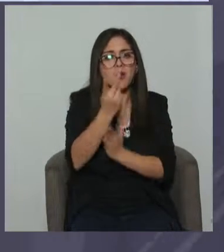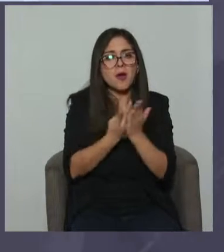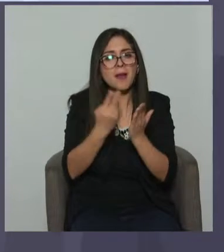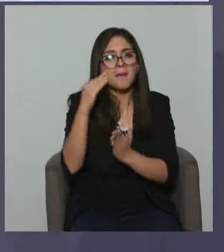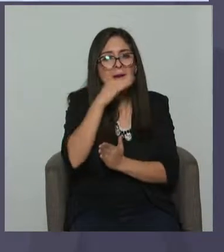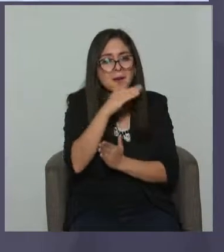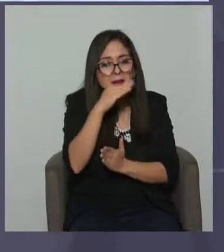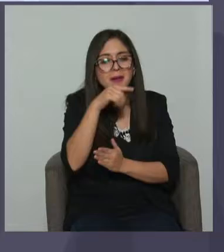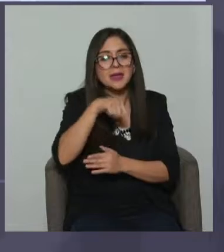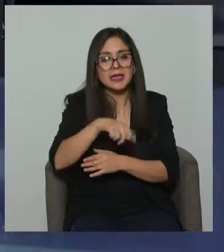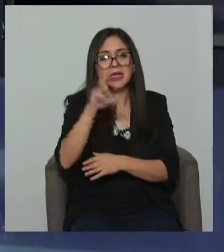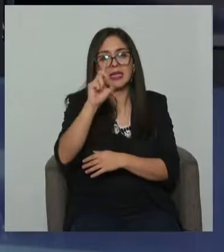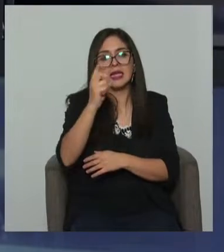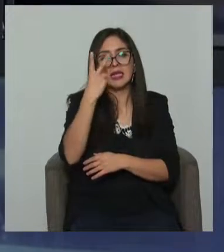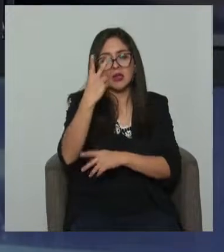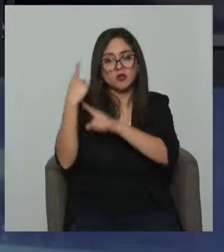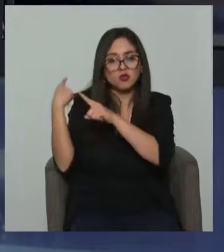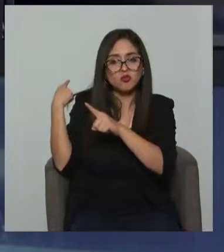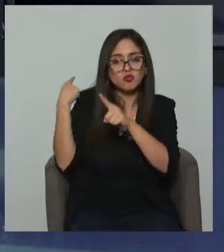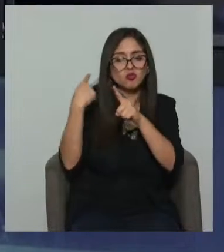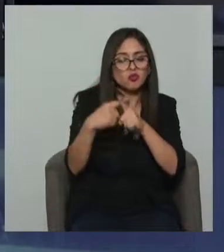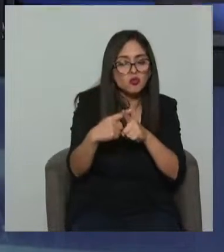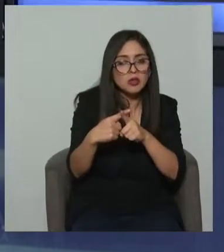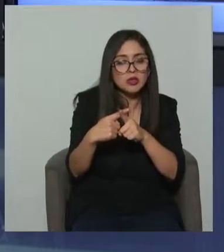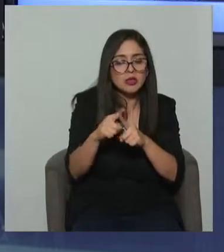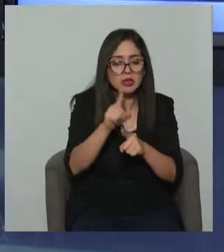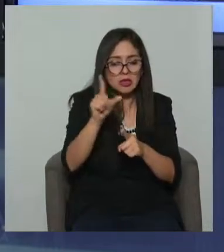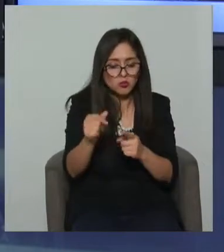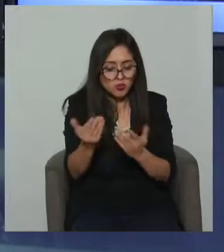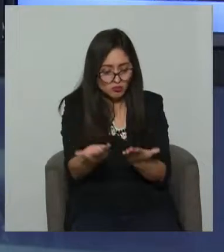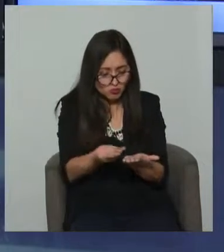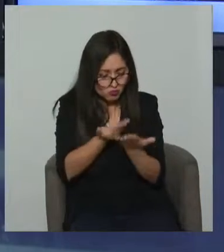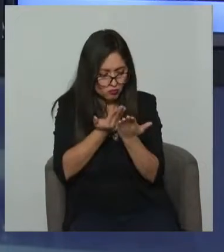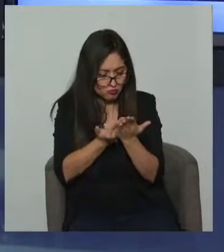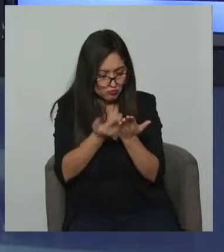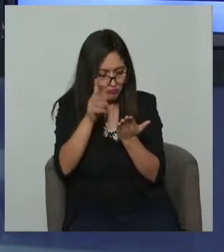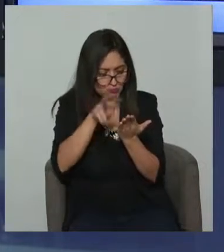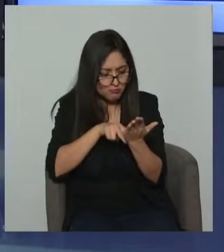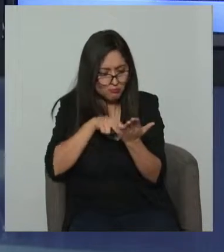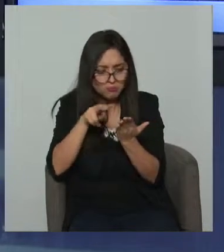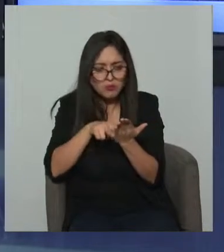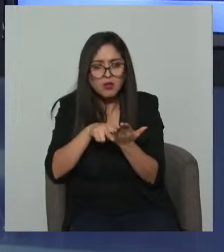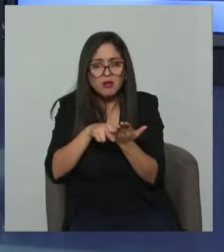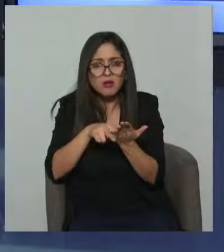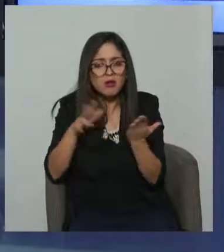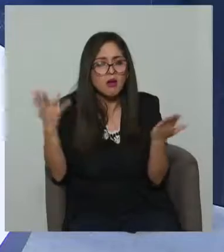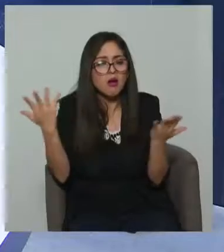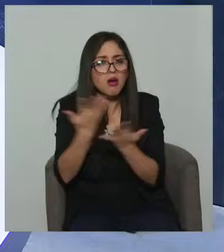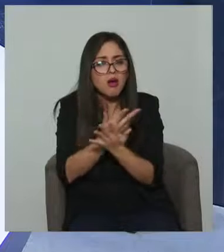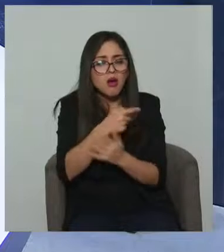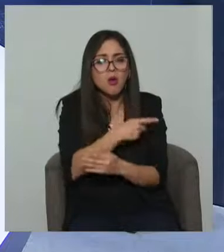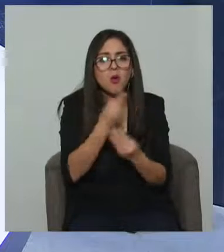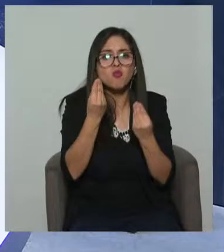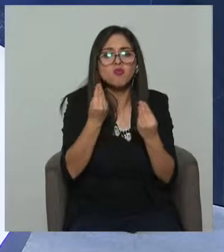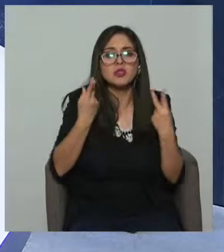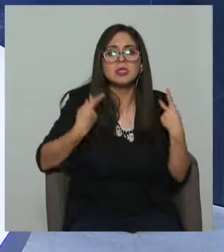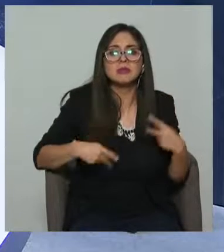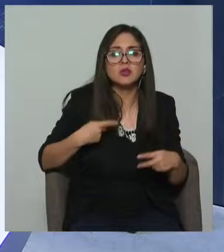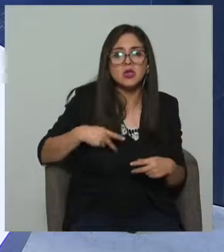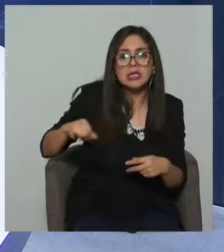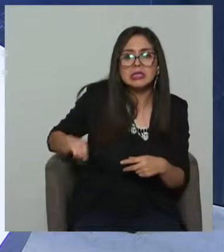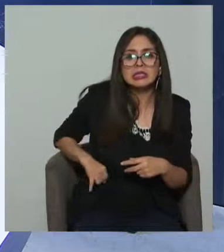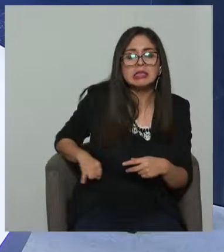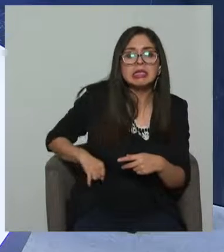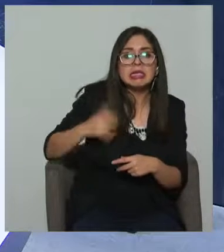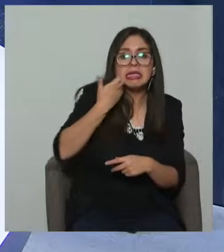la 32 edición del evento, y hay muchísima gente que está esperando ya que llegue enero